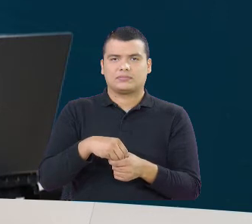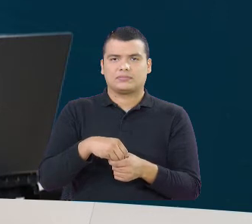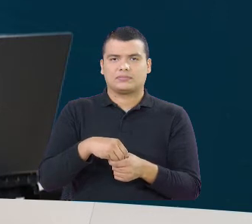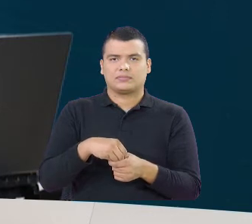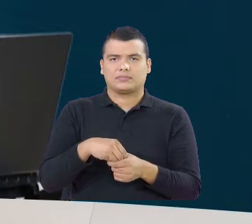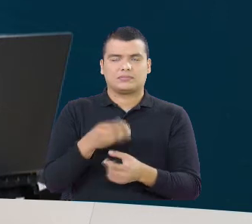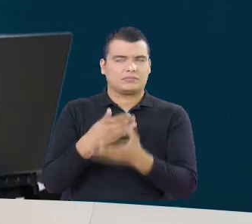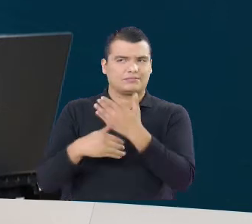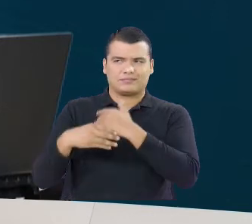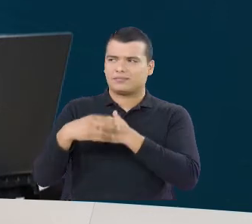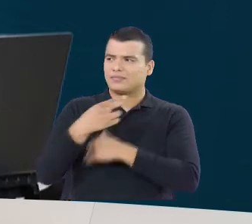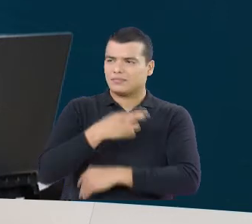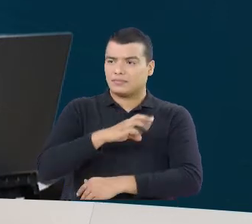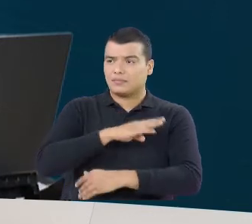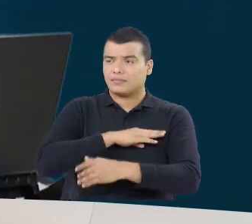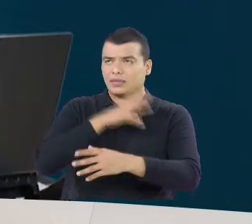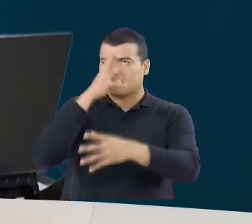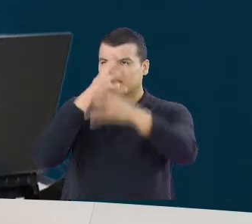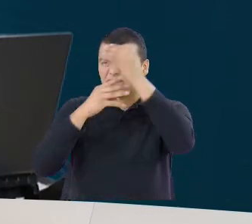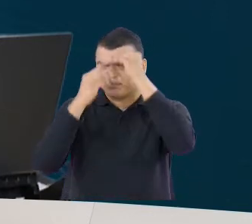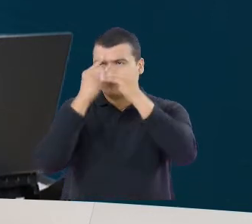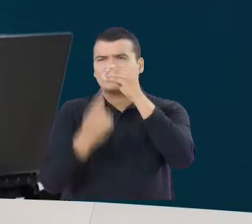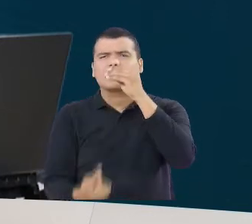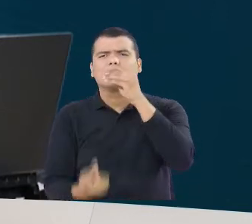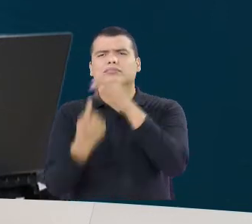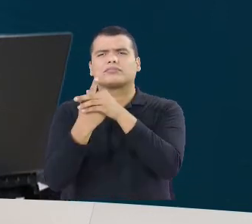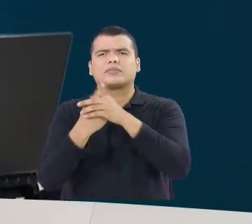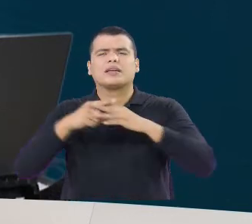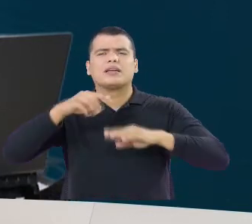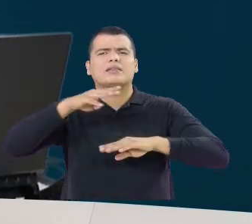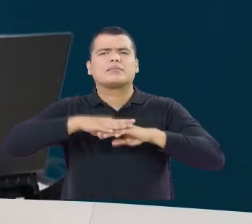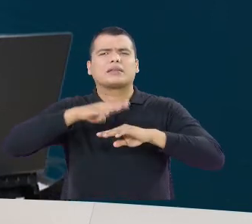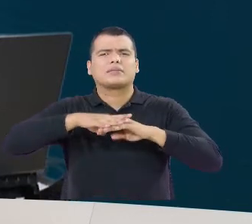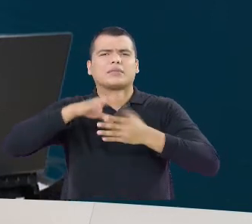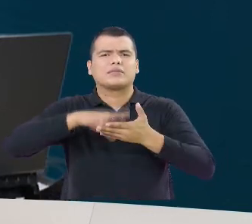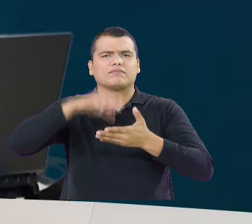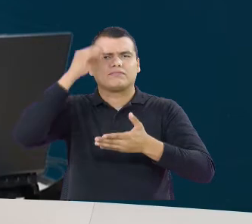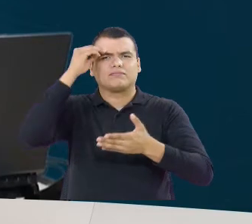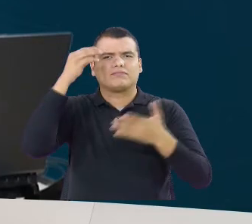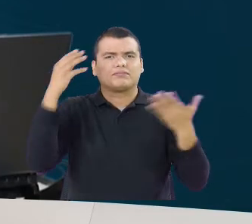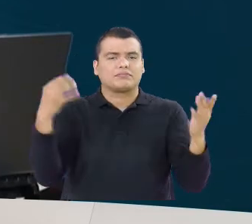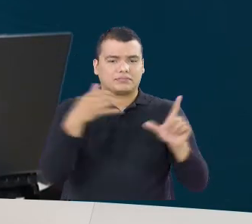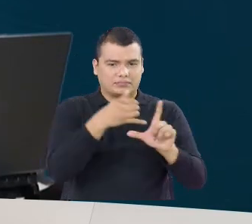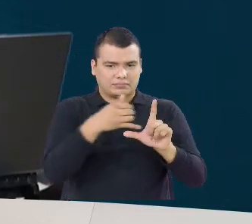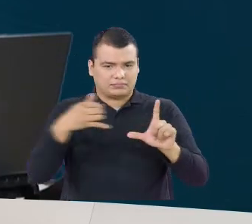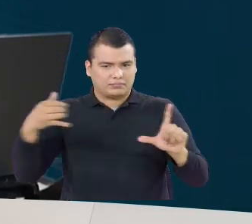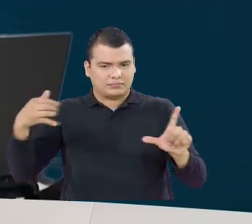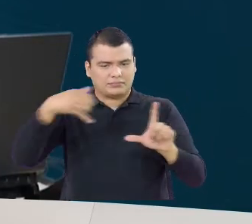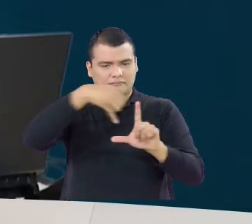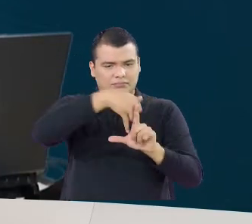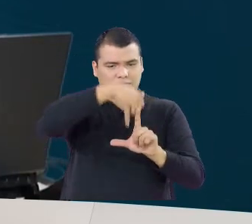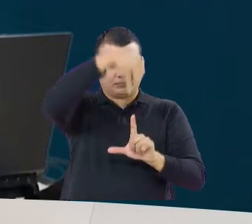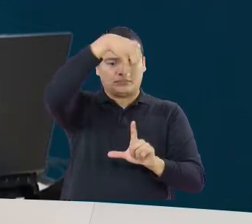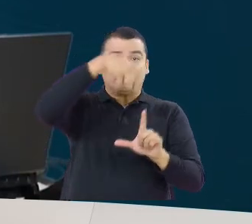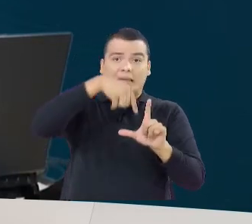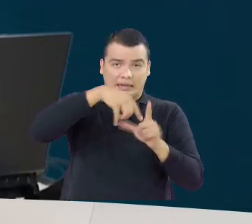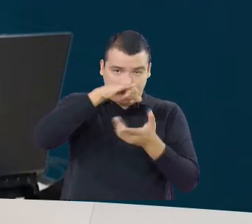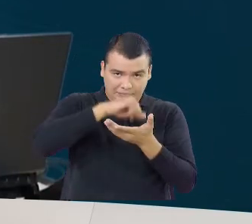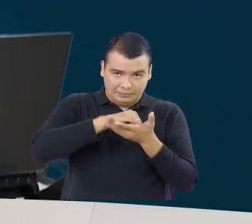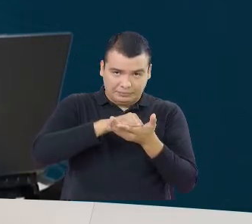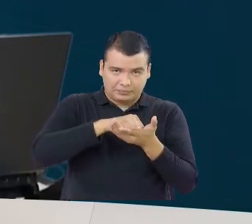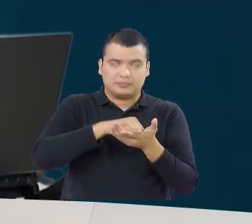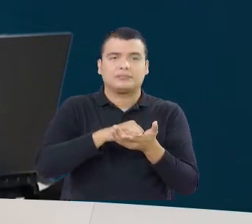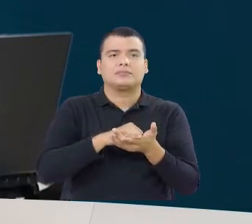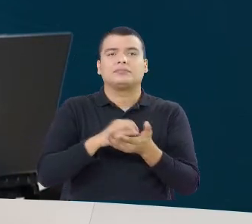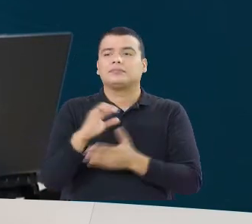primaria, en nuestro bachillerato, con que arrancamos. Cuando uno ve matemáticas, ve los ejes cartesianos. Las